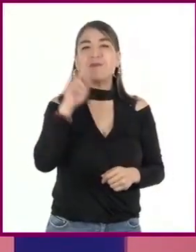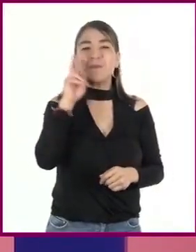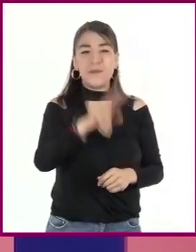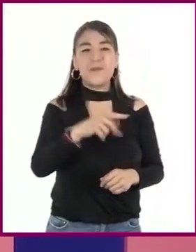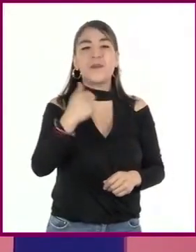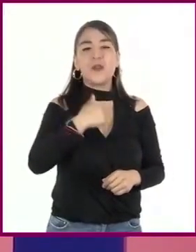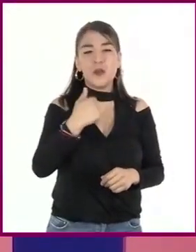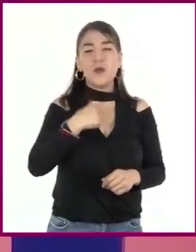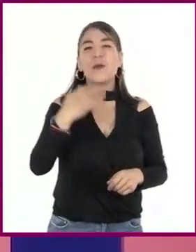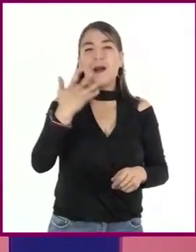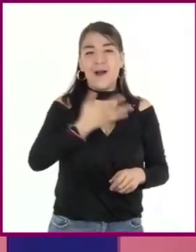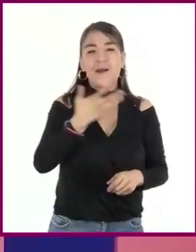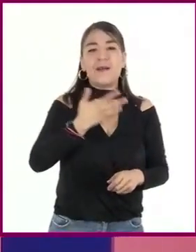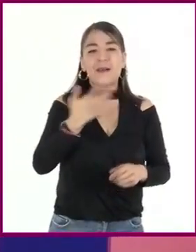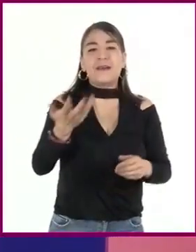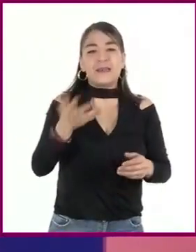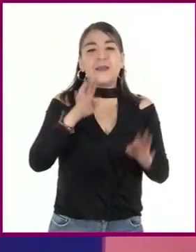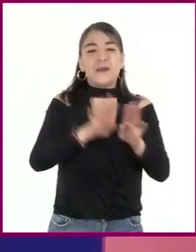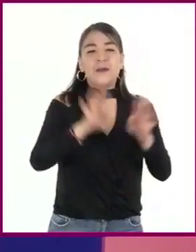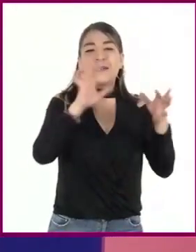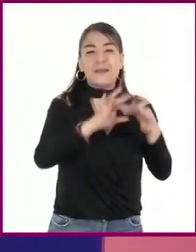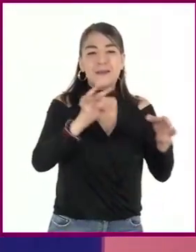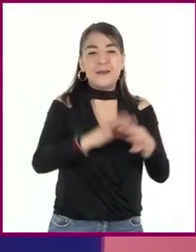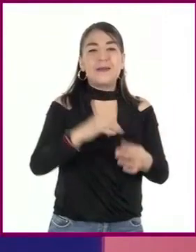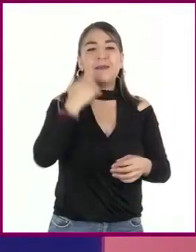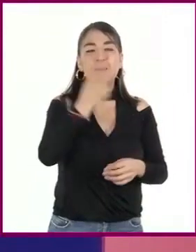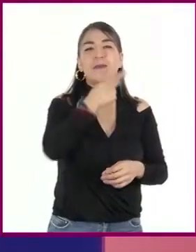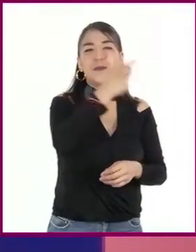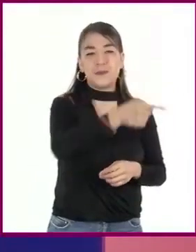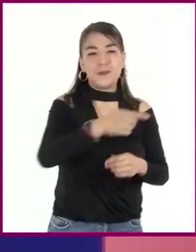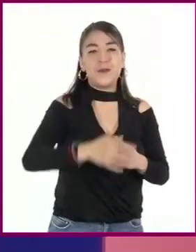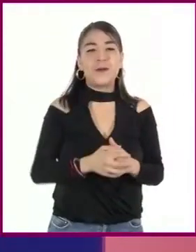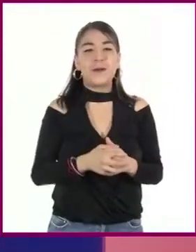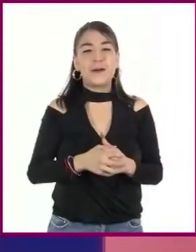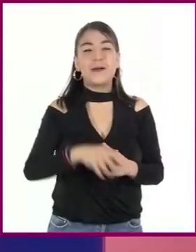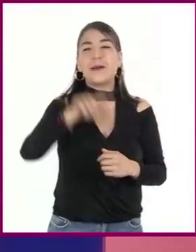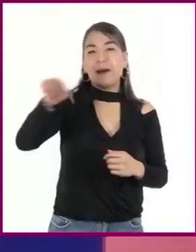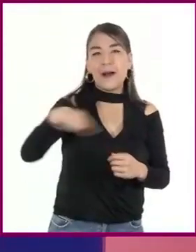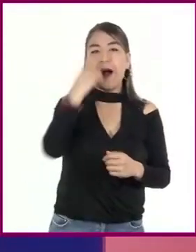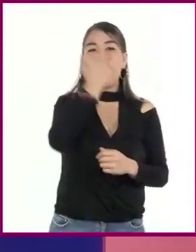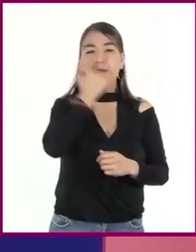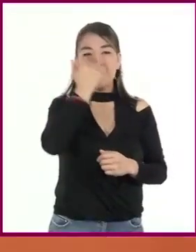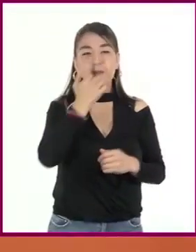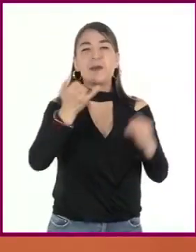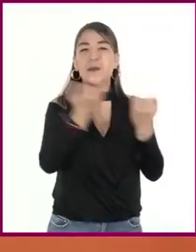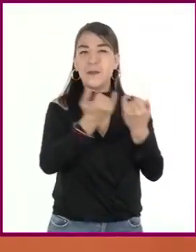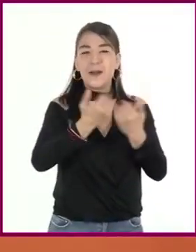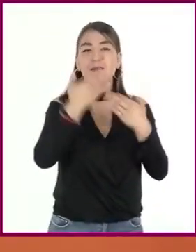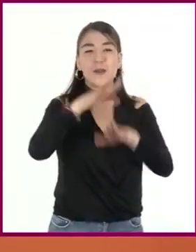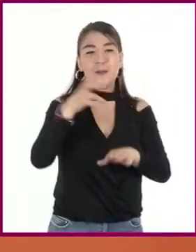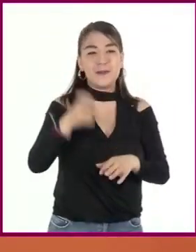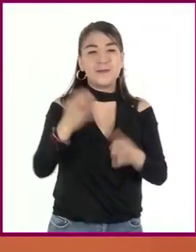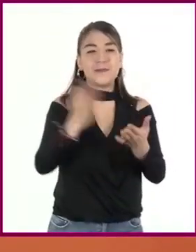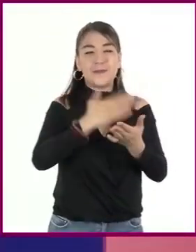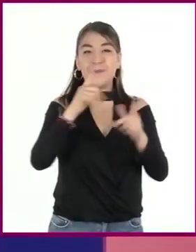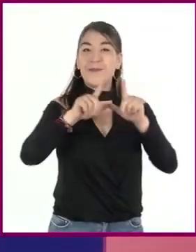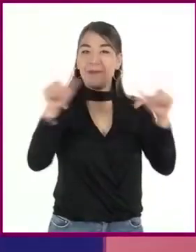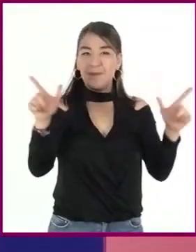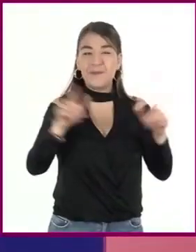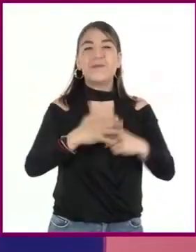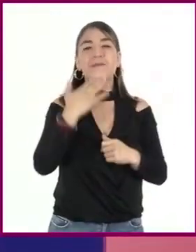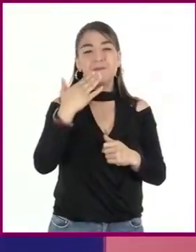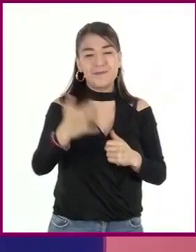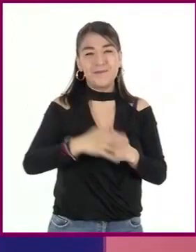Yo justamente tengo un asunto que comentar con usted y las y los alumnos de estos documentos. ¿Listas y listos? Muy